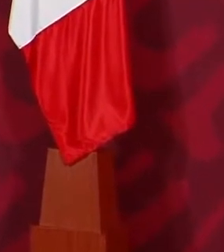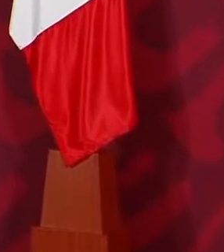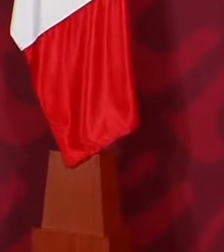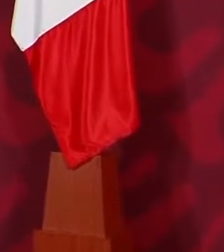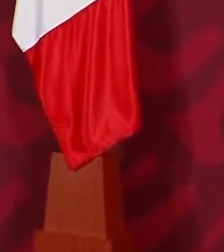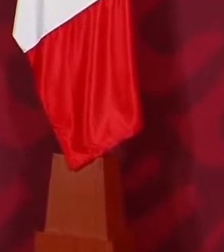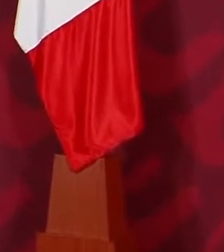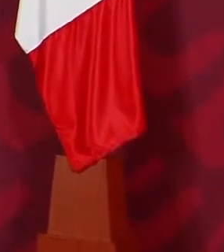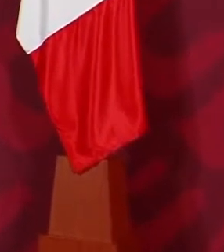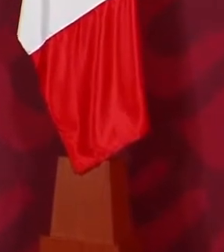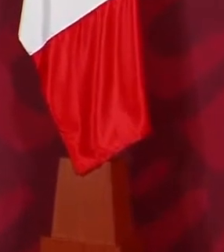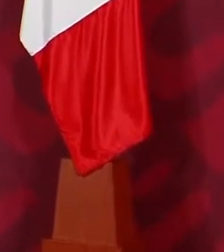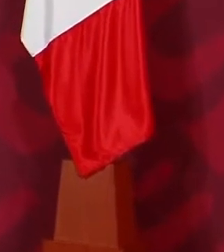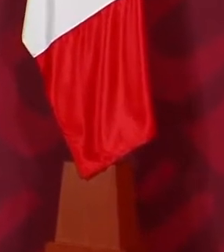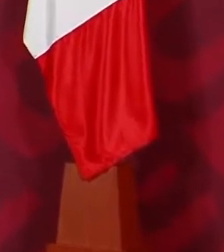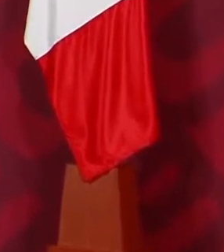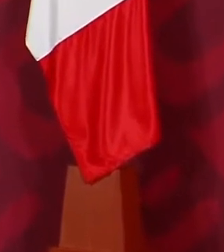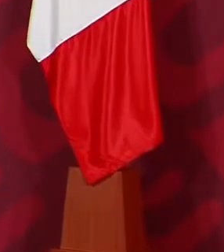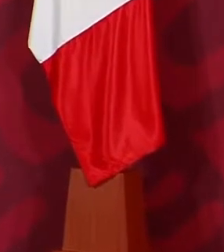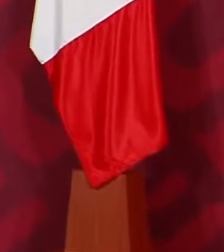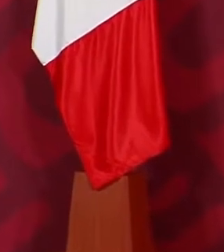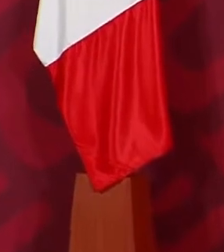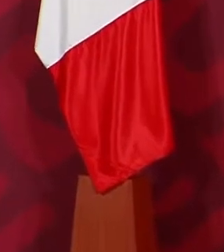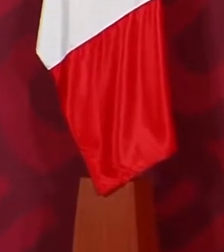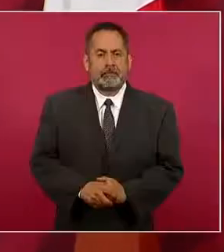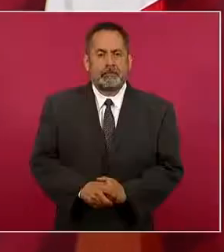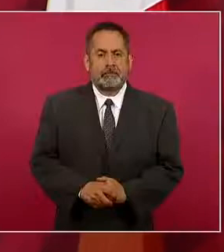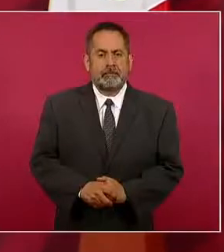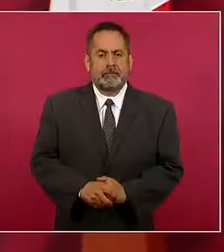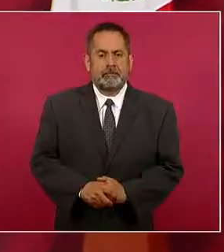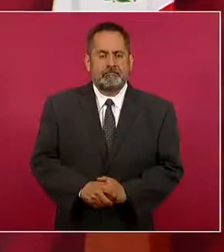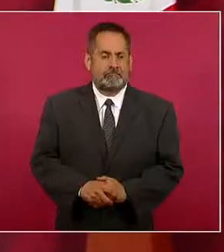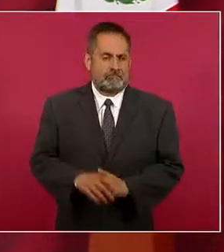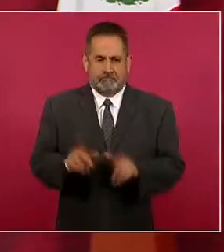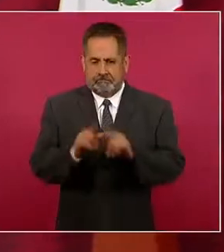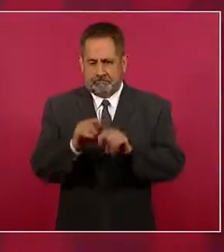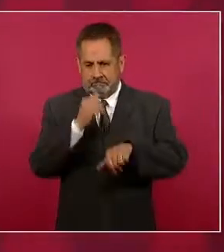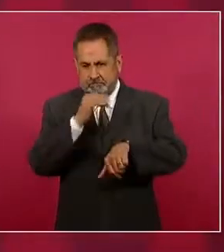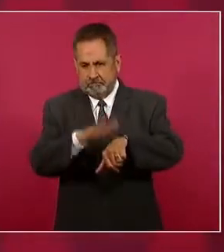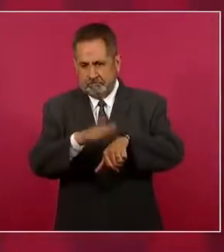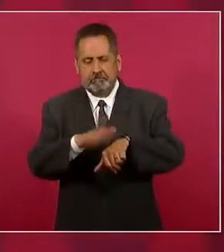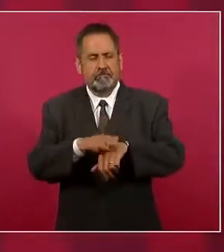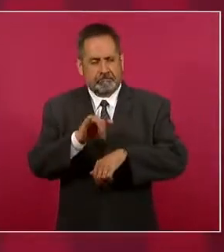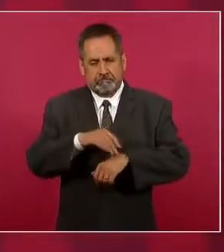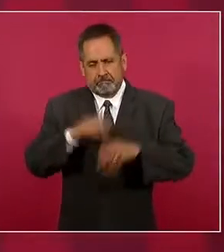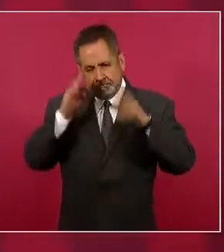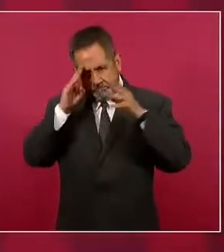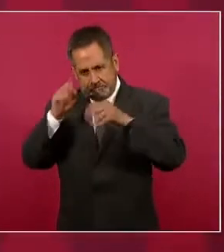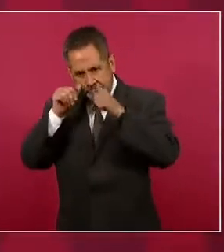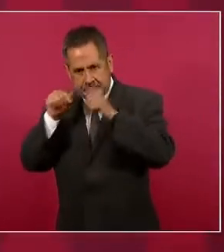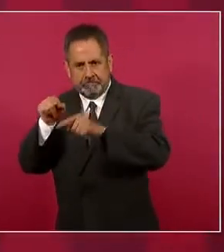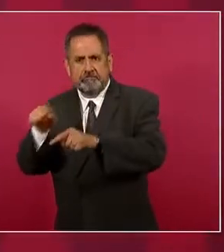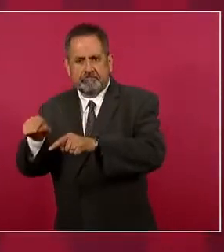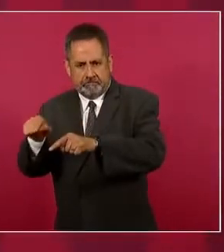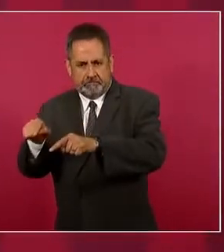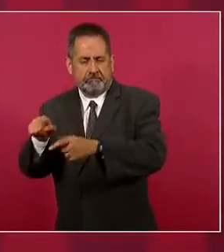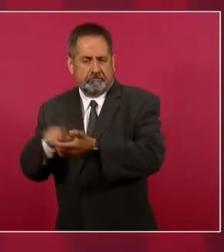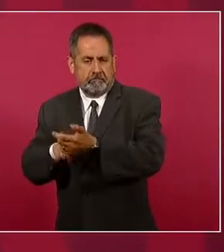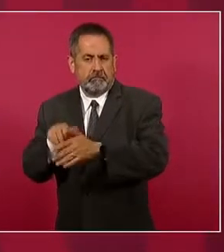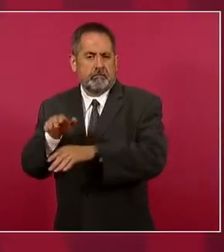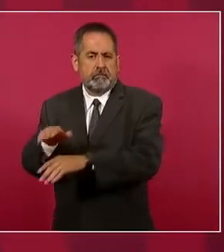informarles que estamos atendiendo lo de